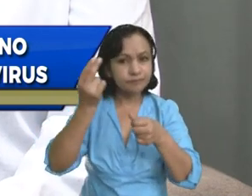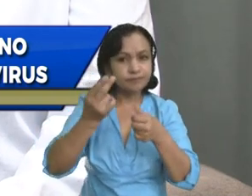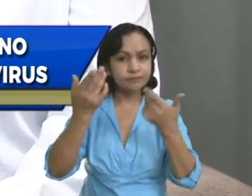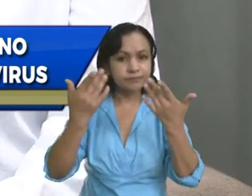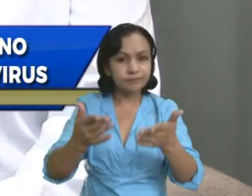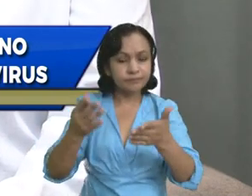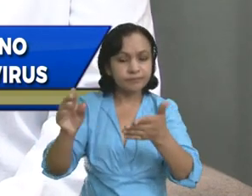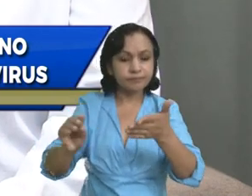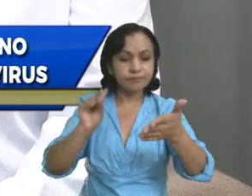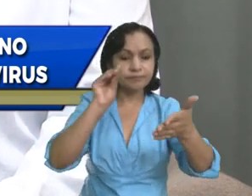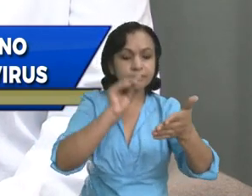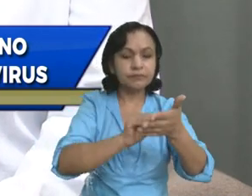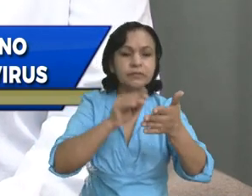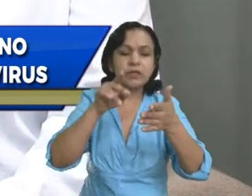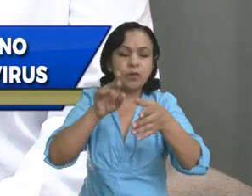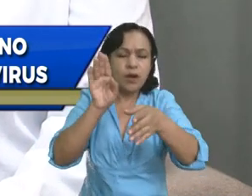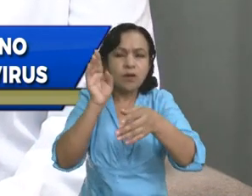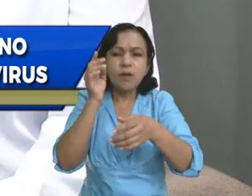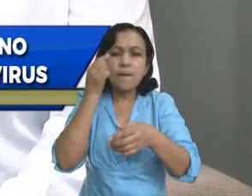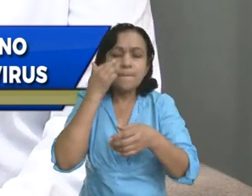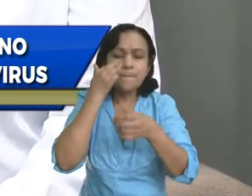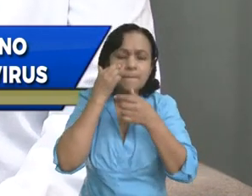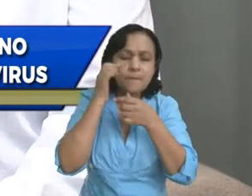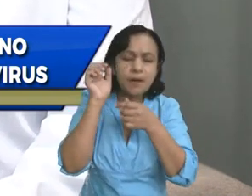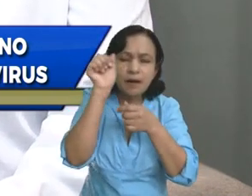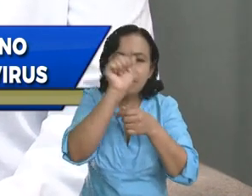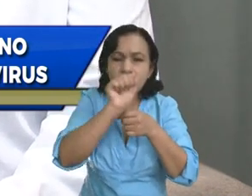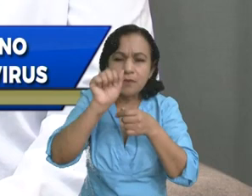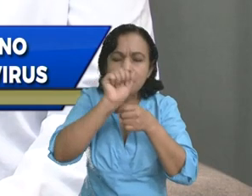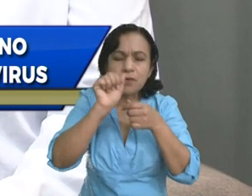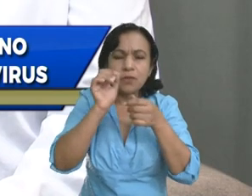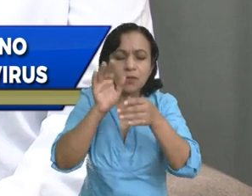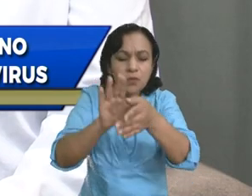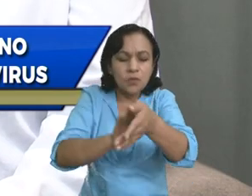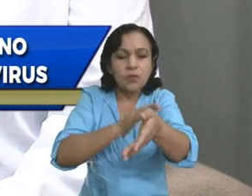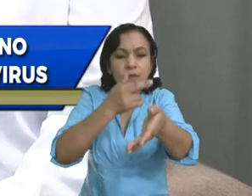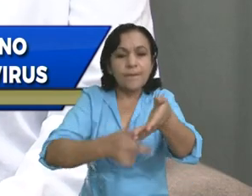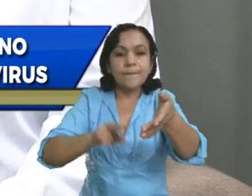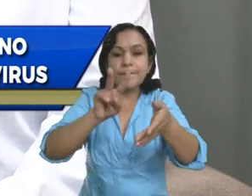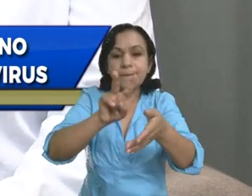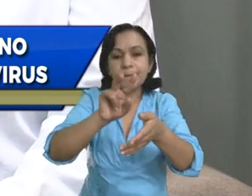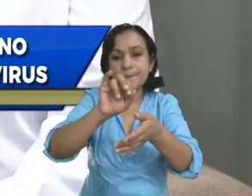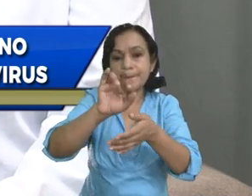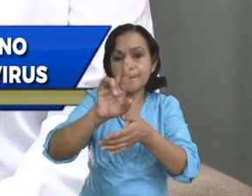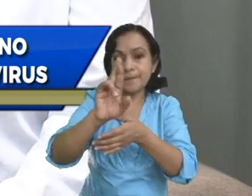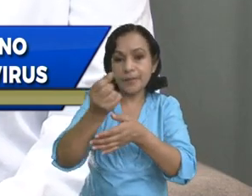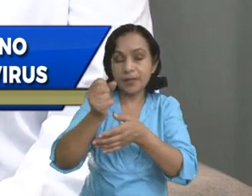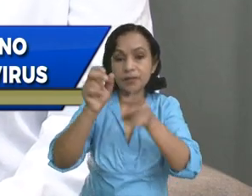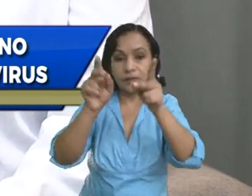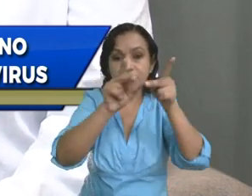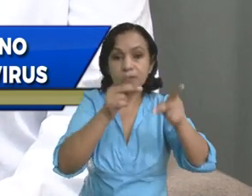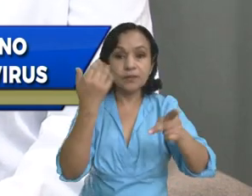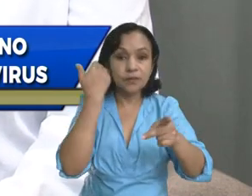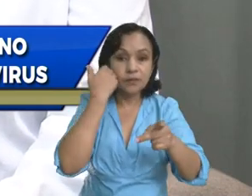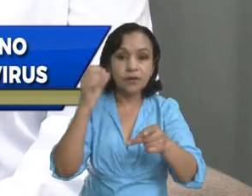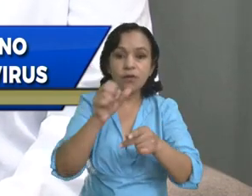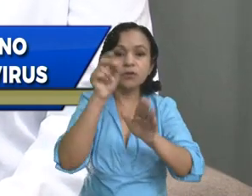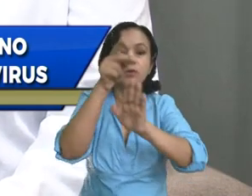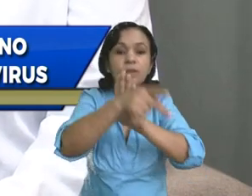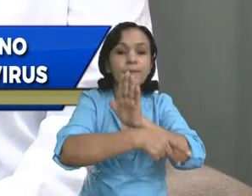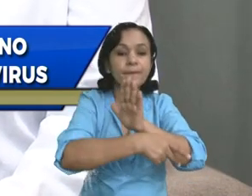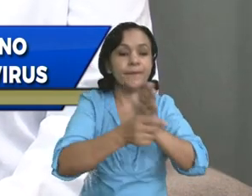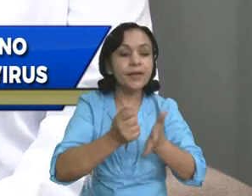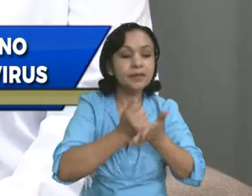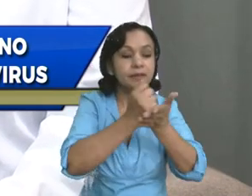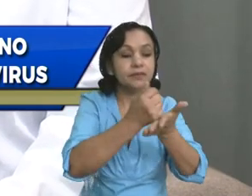para la atención de las hepatitis y otros tumores producidos por virus, y también lo enviamos a otros países que lo tienen